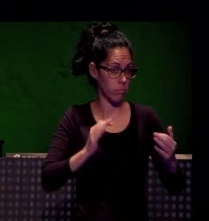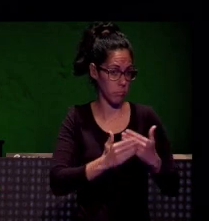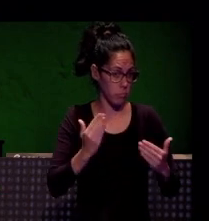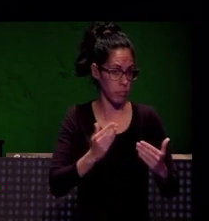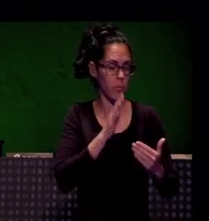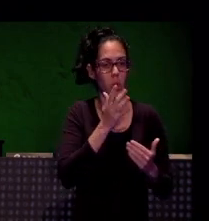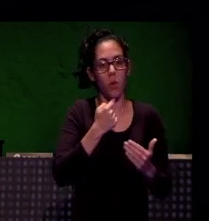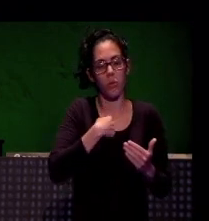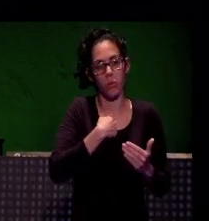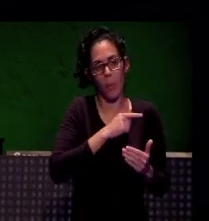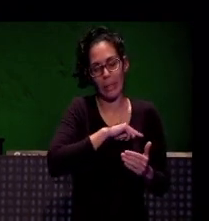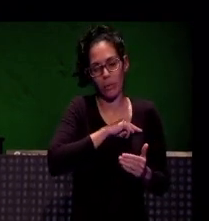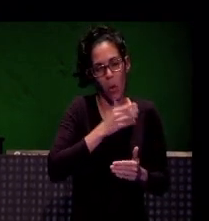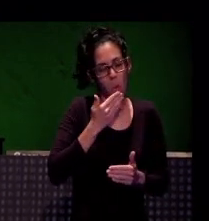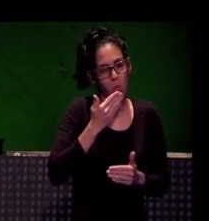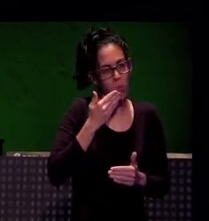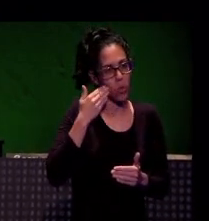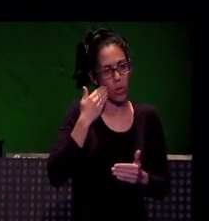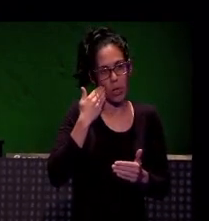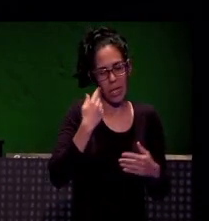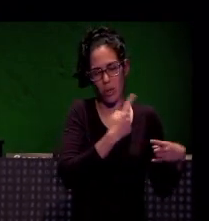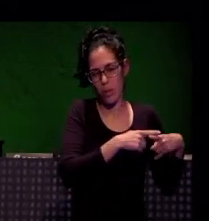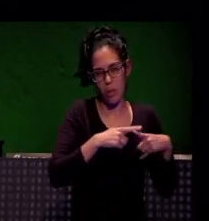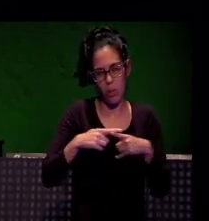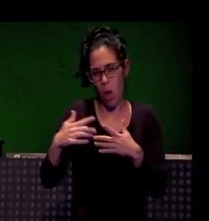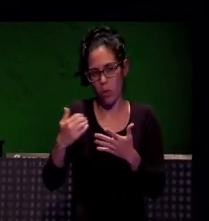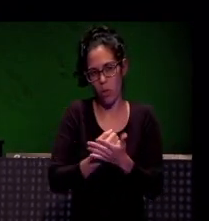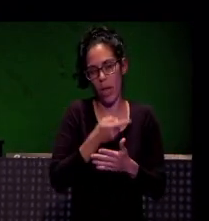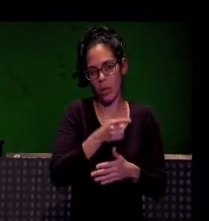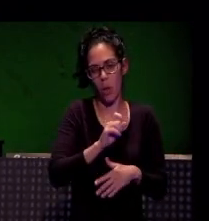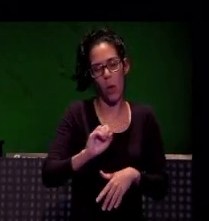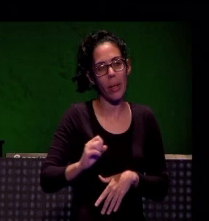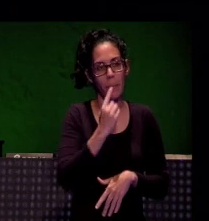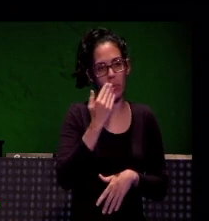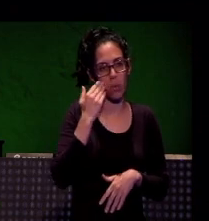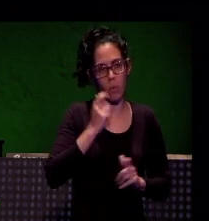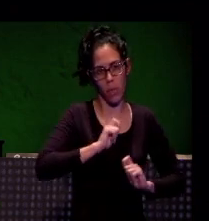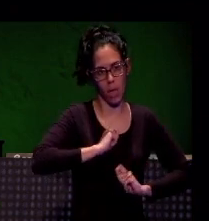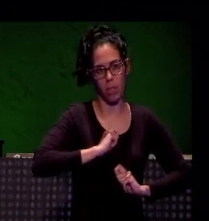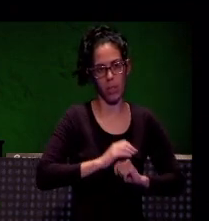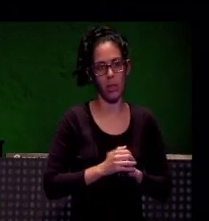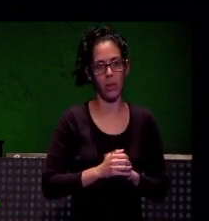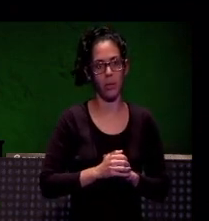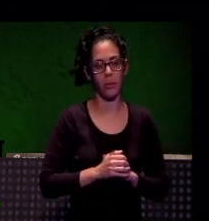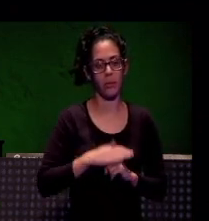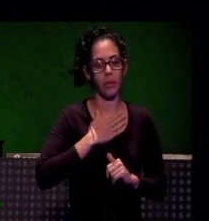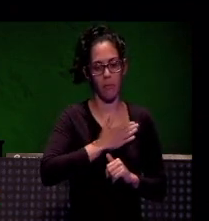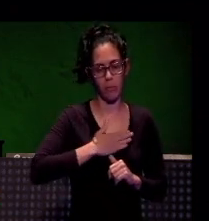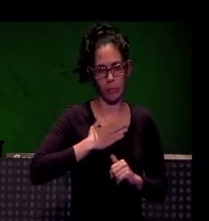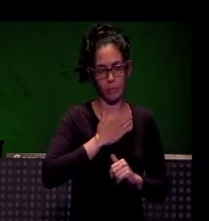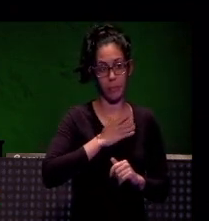que todo lo que hago casi lo que más me lo que más me satisface efectivamente yo soy